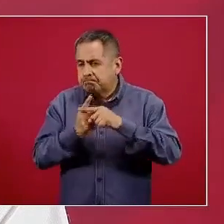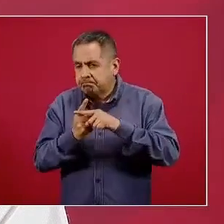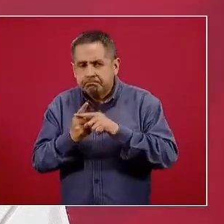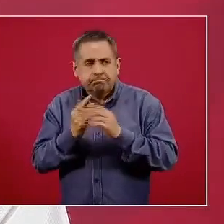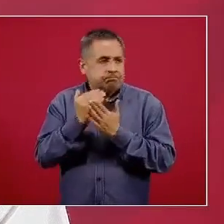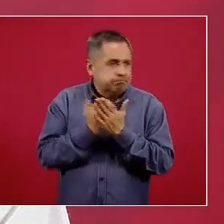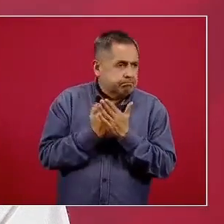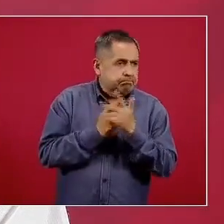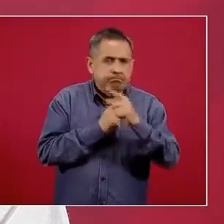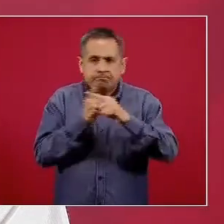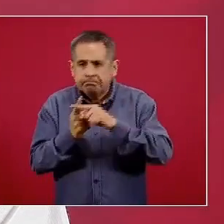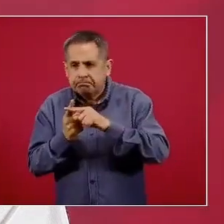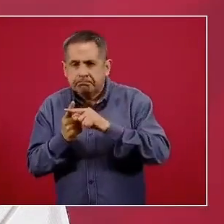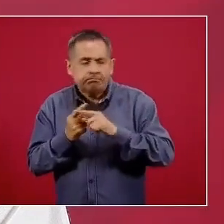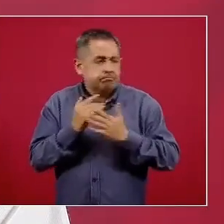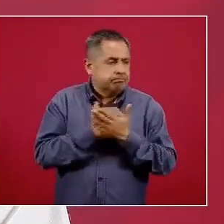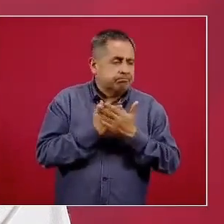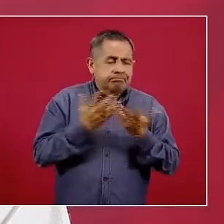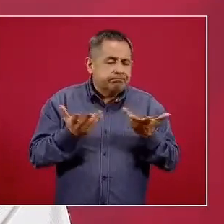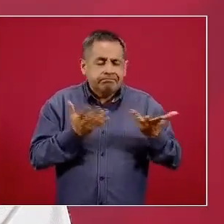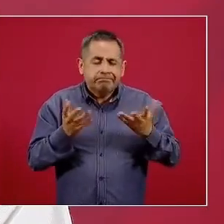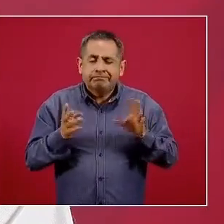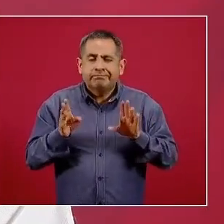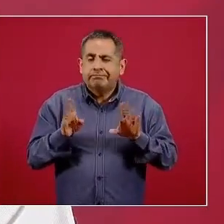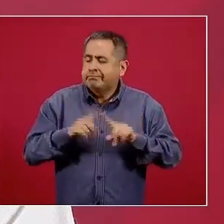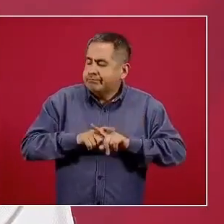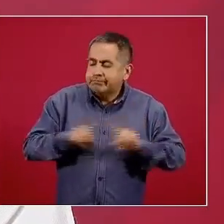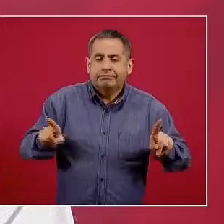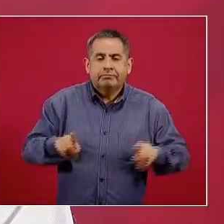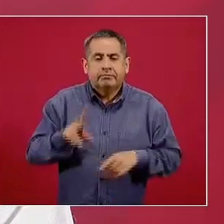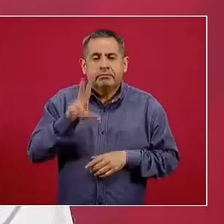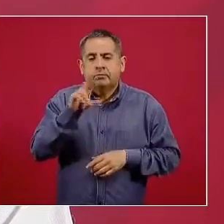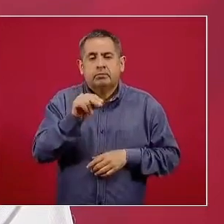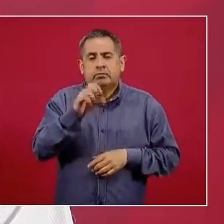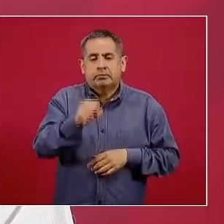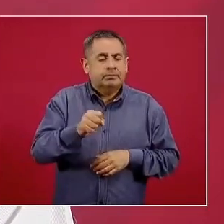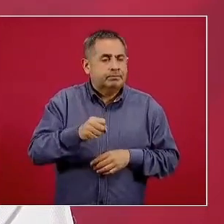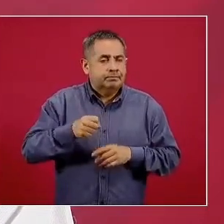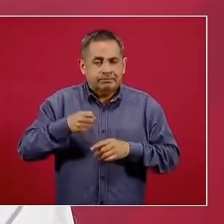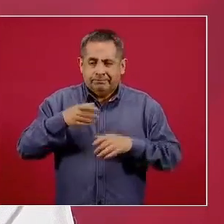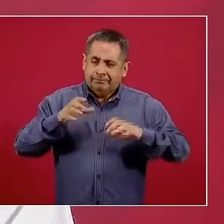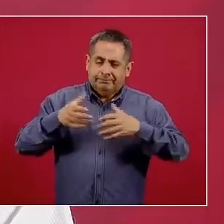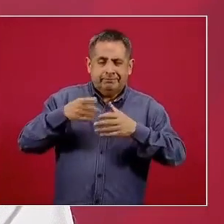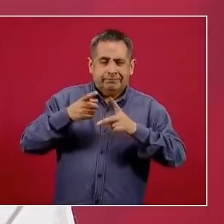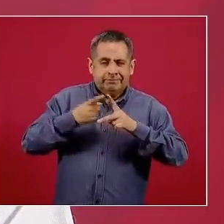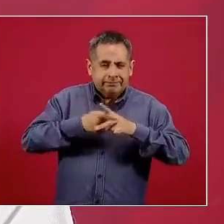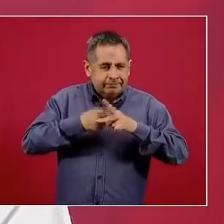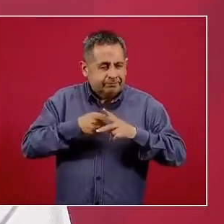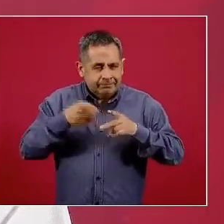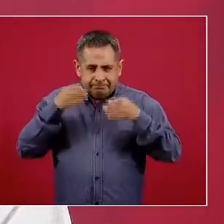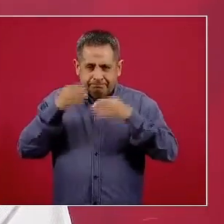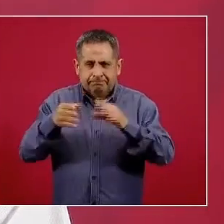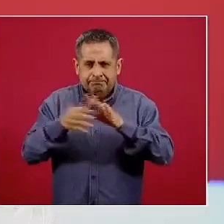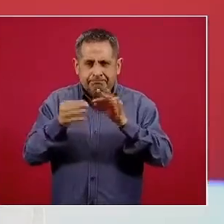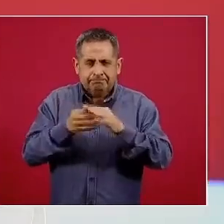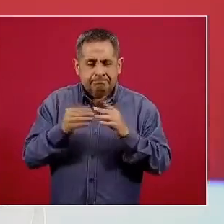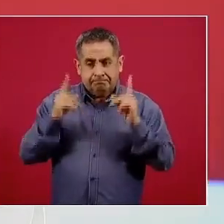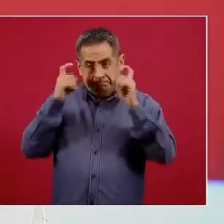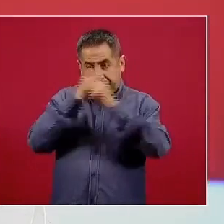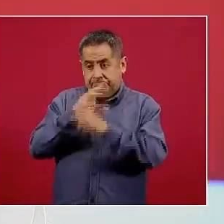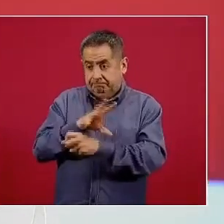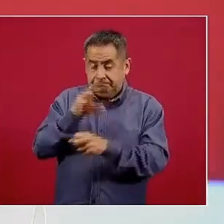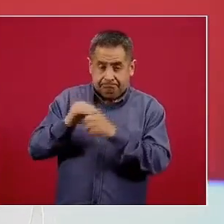restas, no corresponde con una materia técnica que tiene cierto grado de